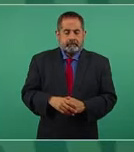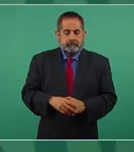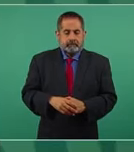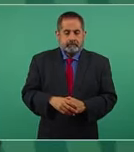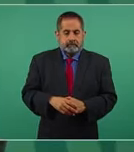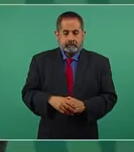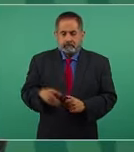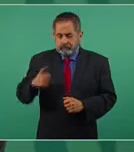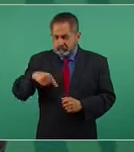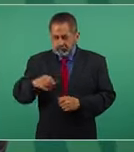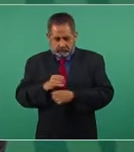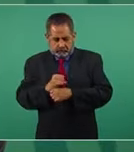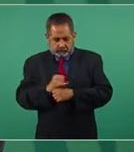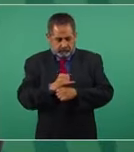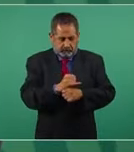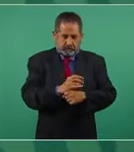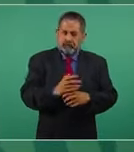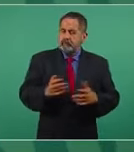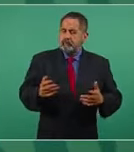Se investiga,